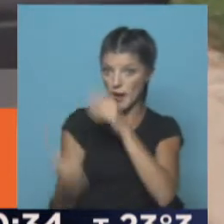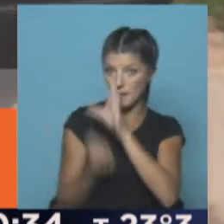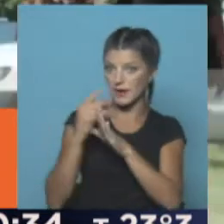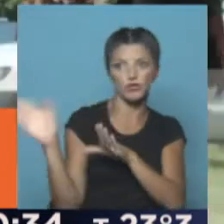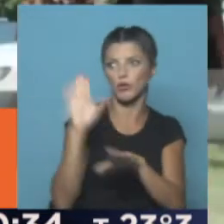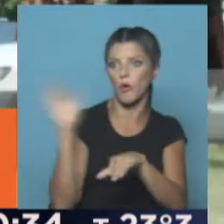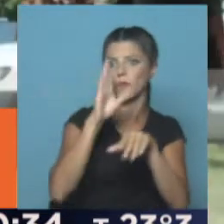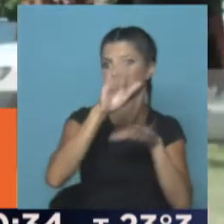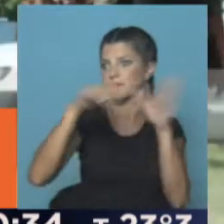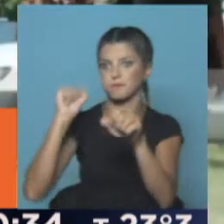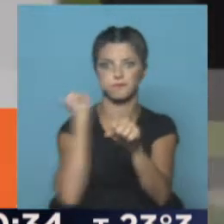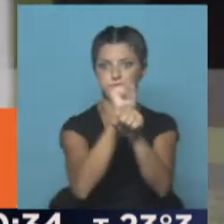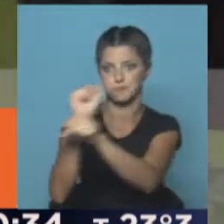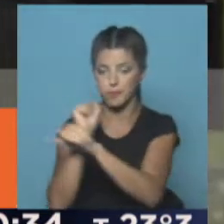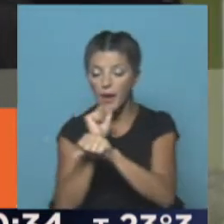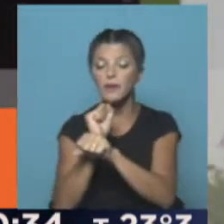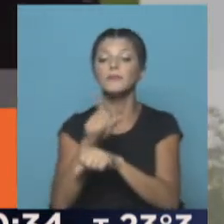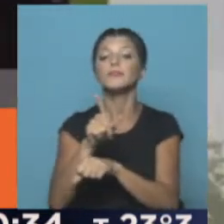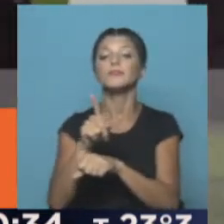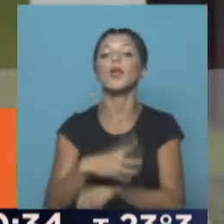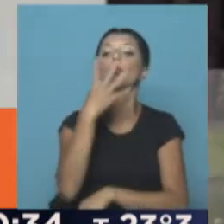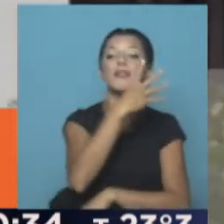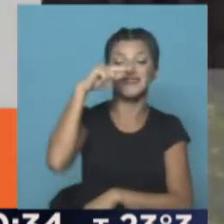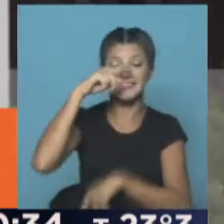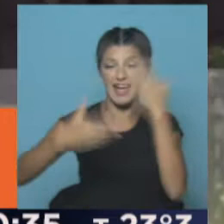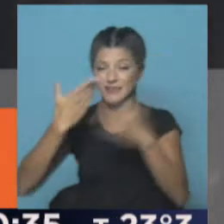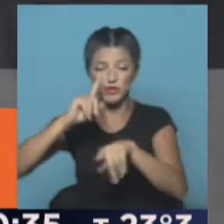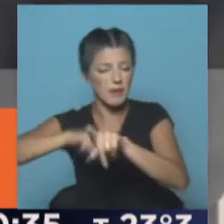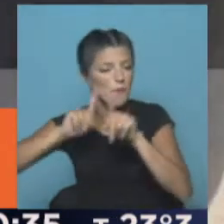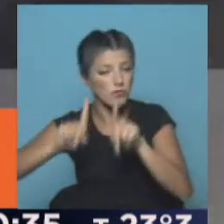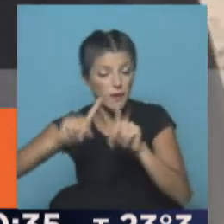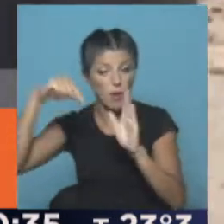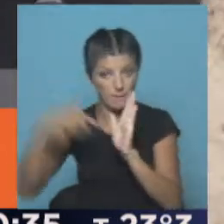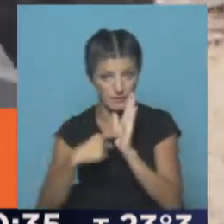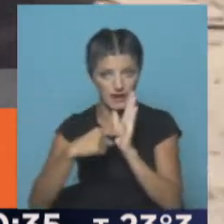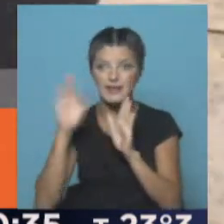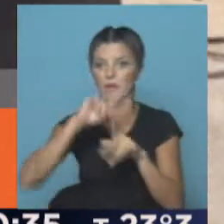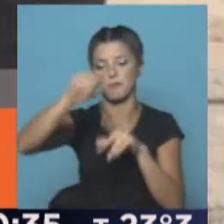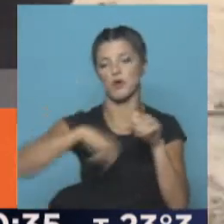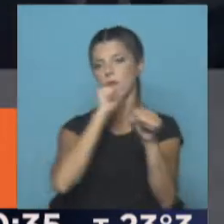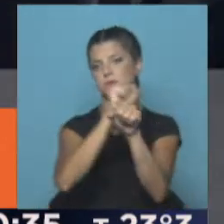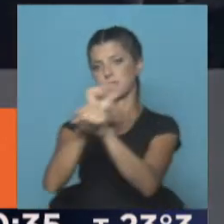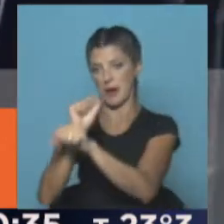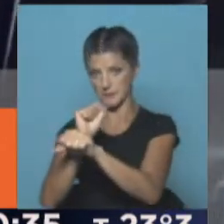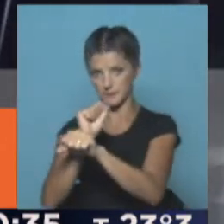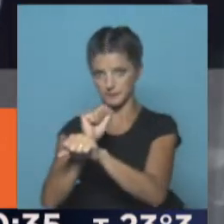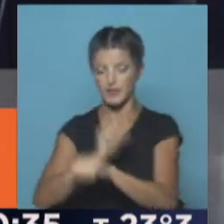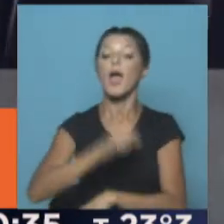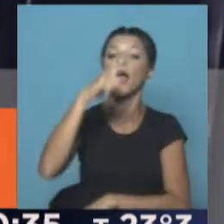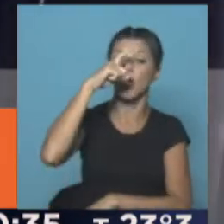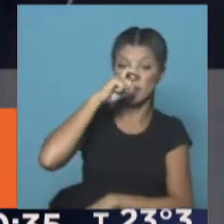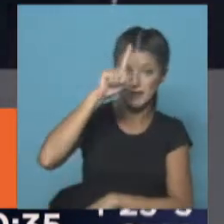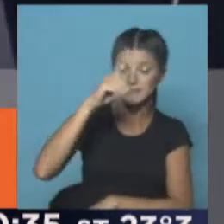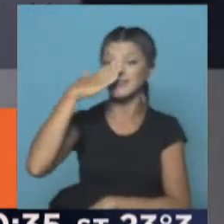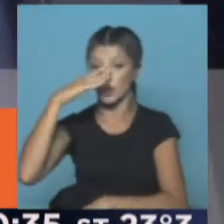luego de que los efectivos realizaran en forma simultánea 47 allanamientos en la capital federal, en Córdoba y Corrientes, y se habla todavía